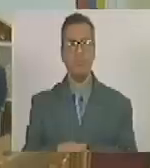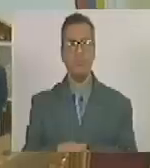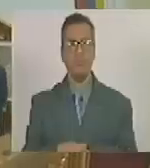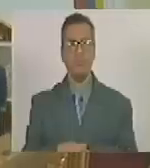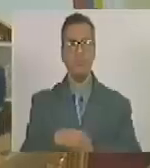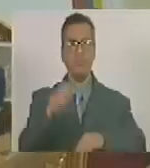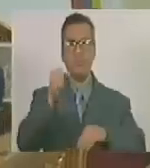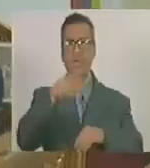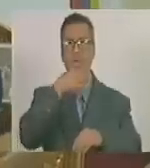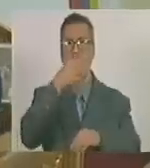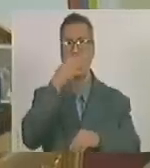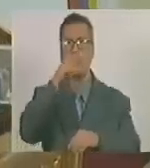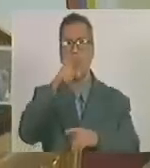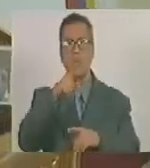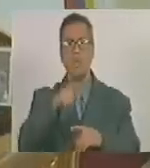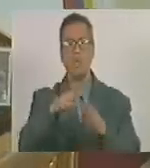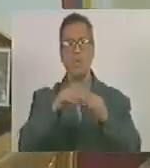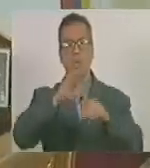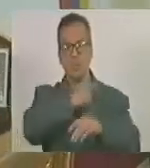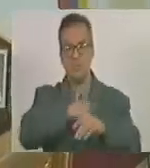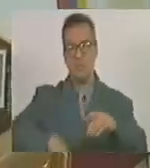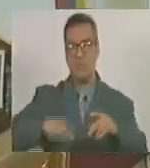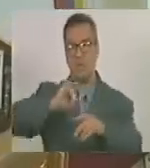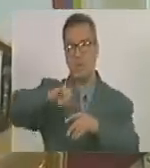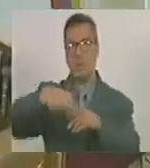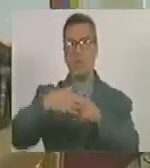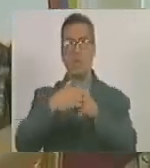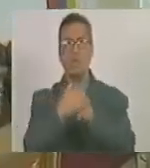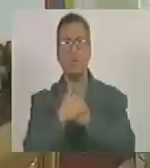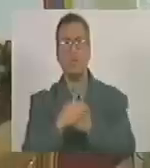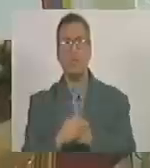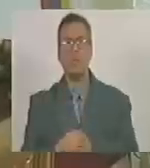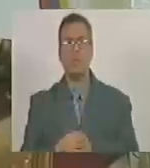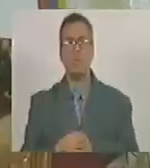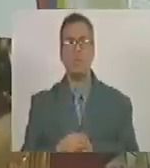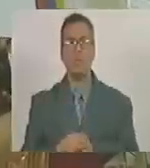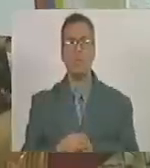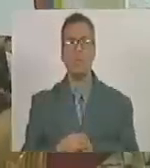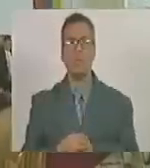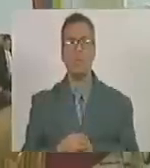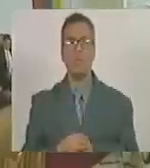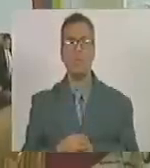Muy buenas tardes, señor presidente Jorge Rodríguez.